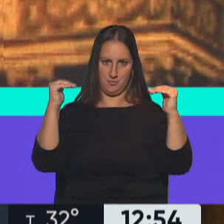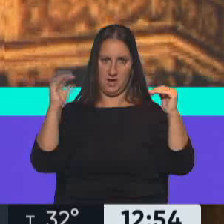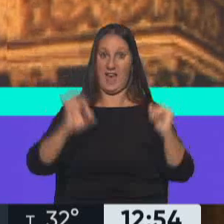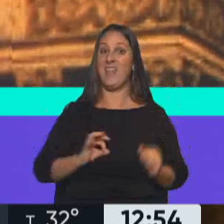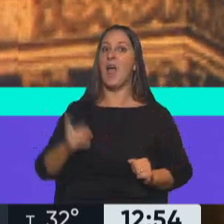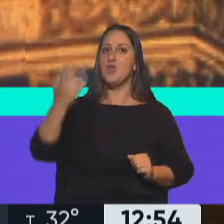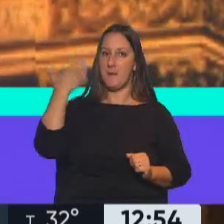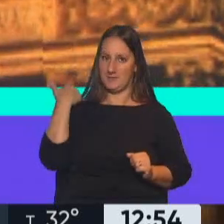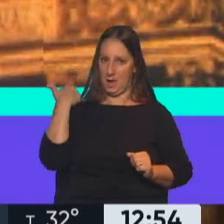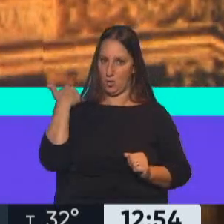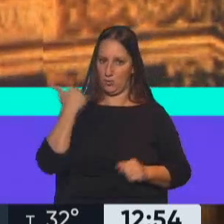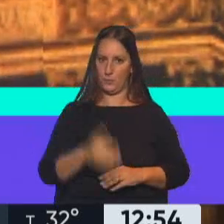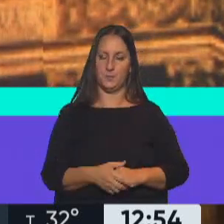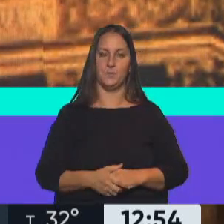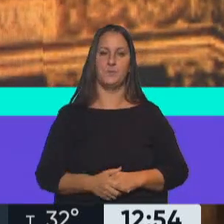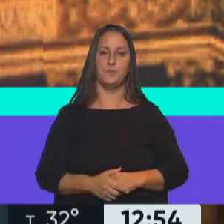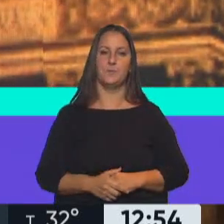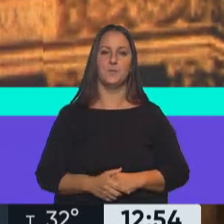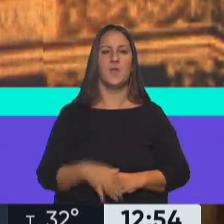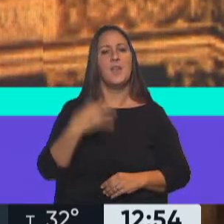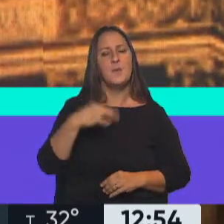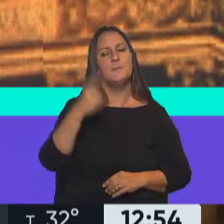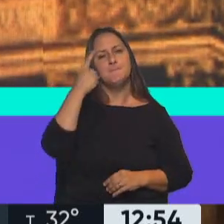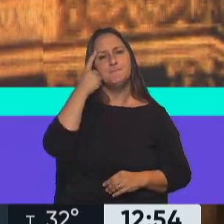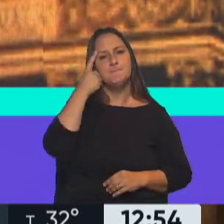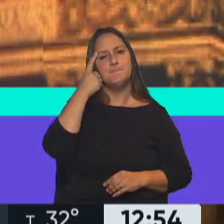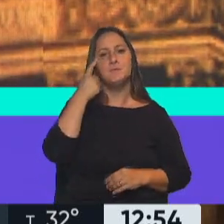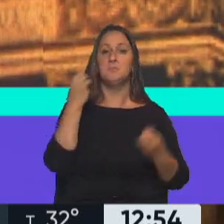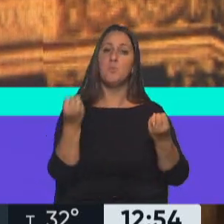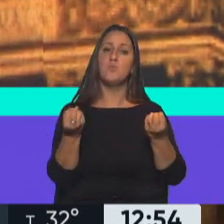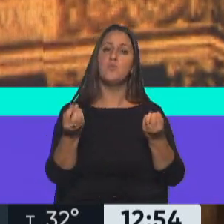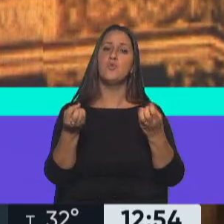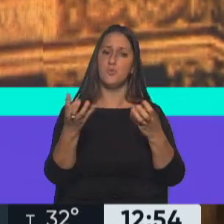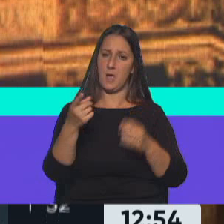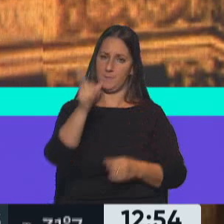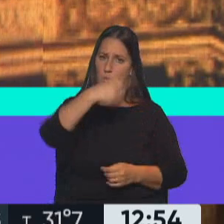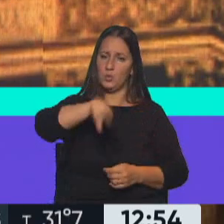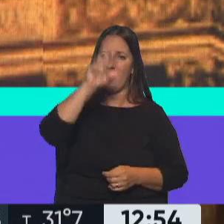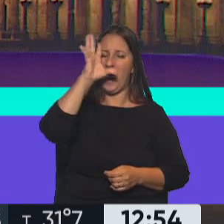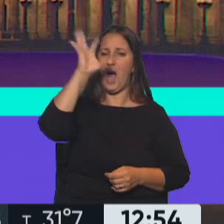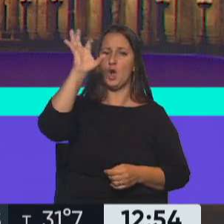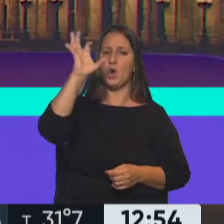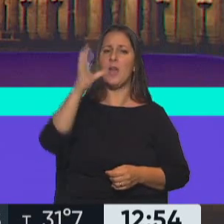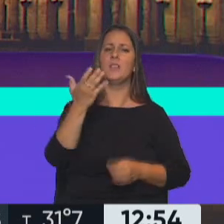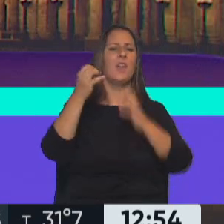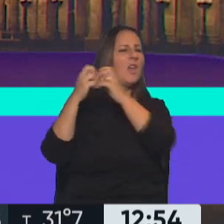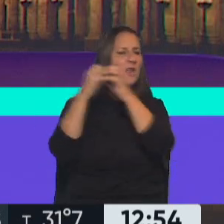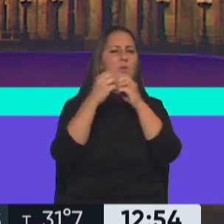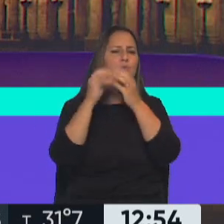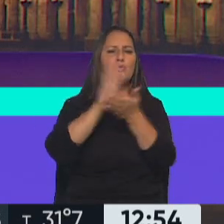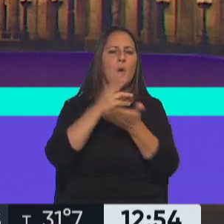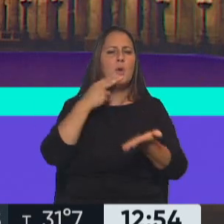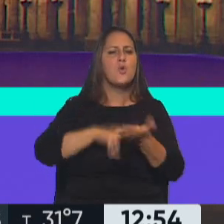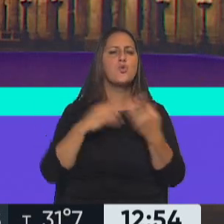año pasado. Y debo decir que esto está muy bien, porque ustedes recuerden cómo comenzó la discusión tarifaria.